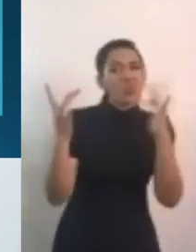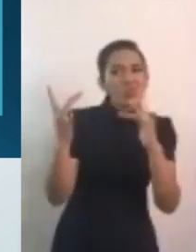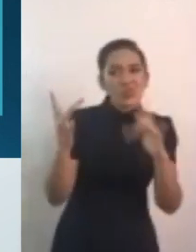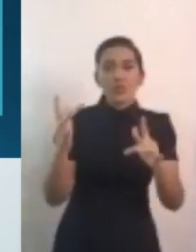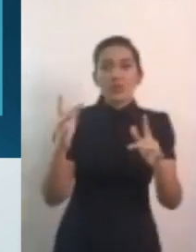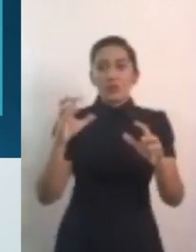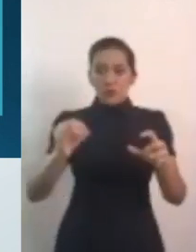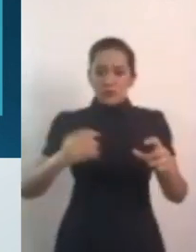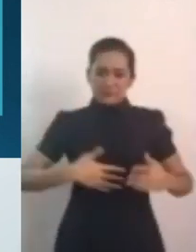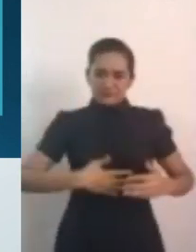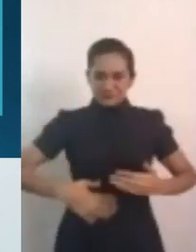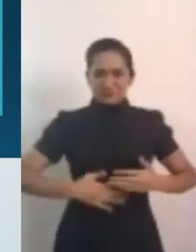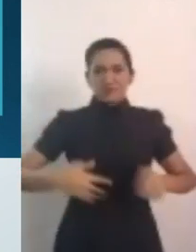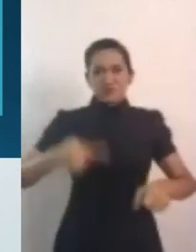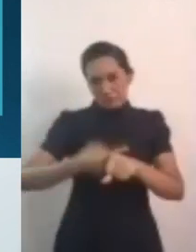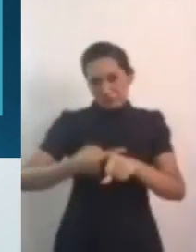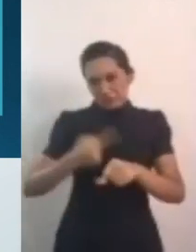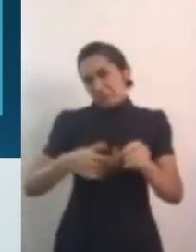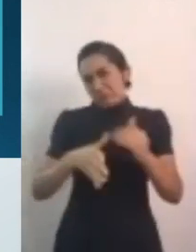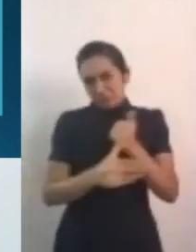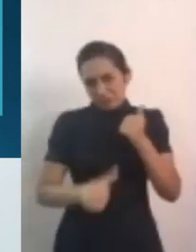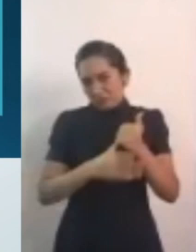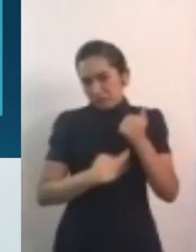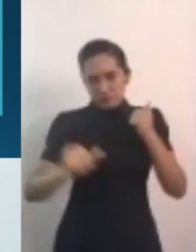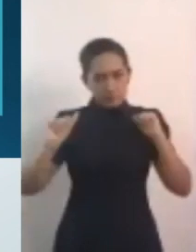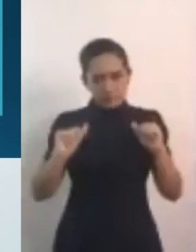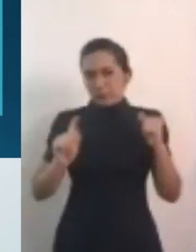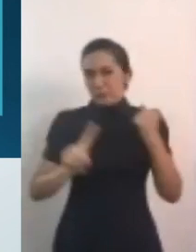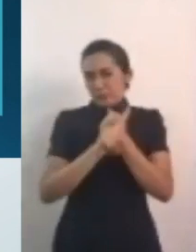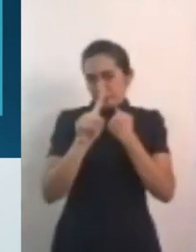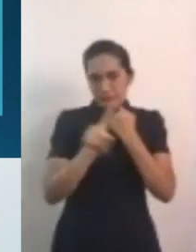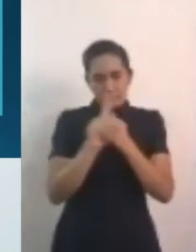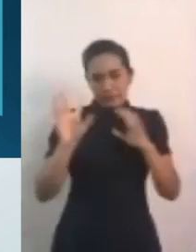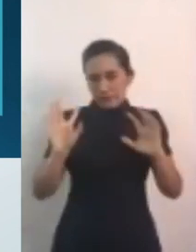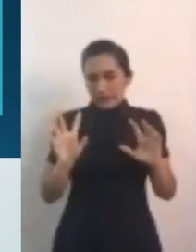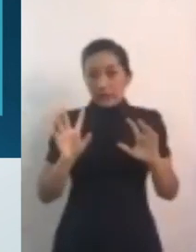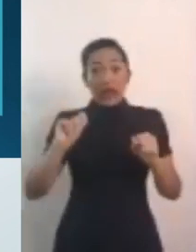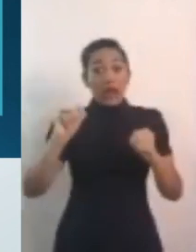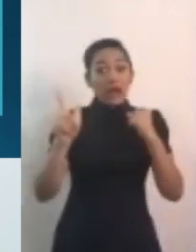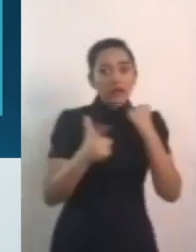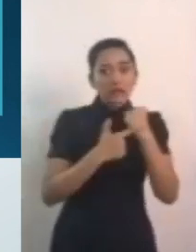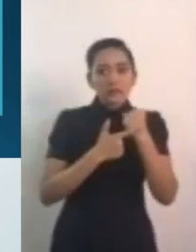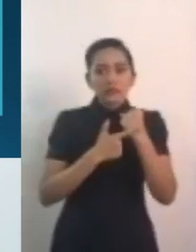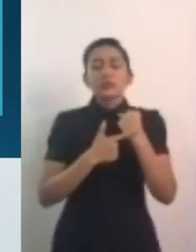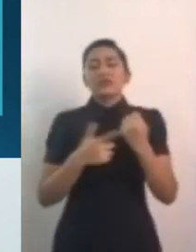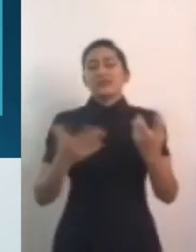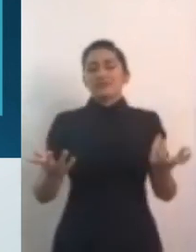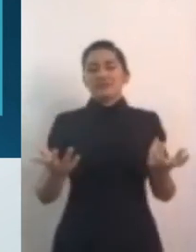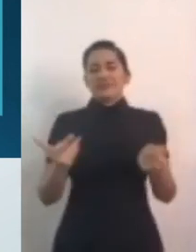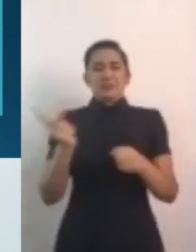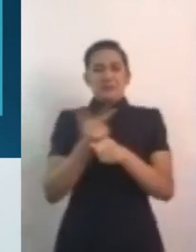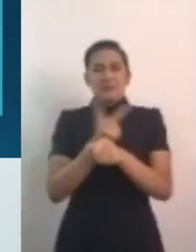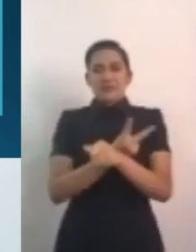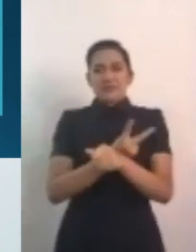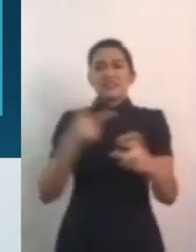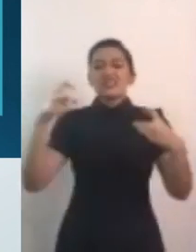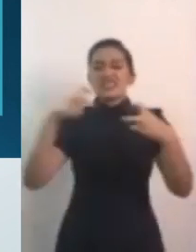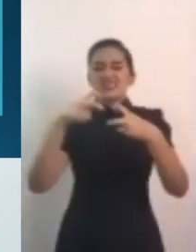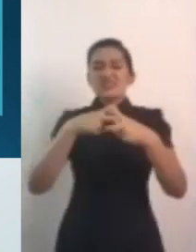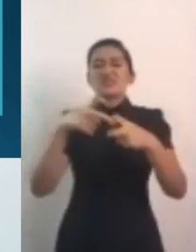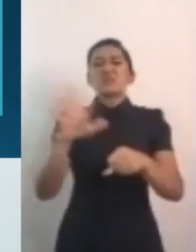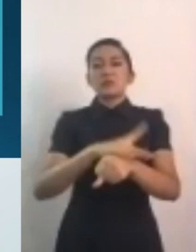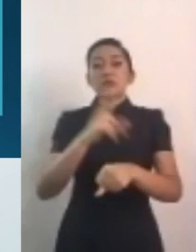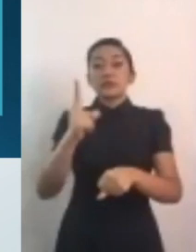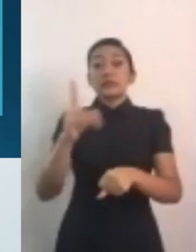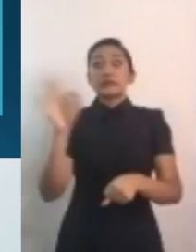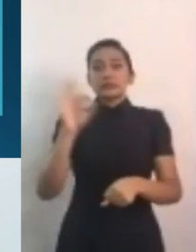ser un problema importante interactivo. Y entonces resulta que decimos que hay estrés cuando el cambio